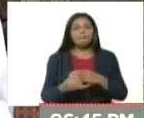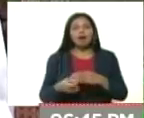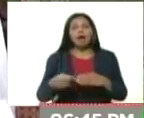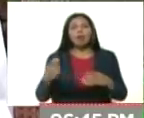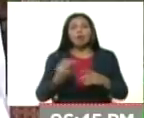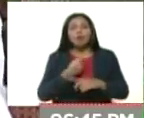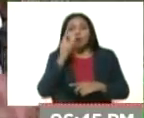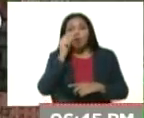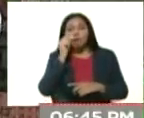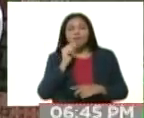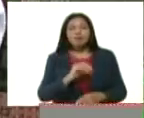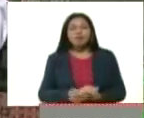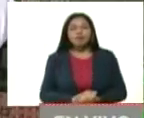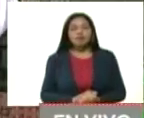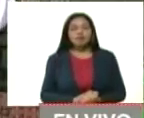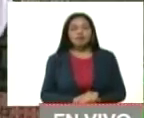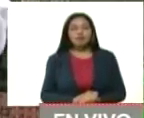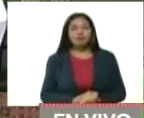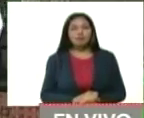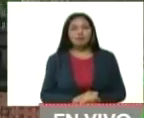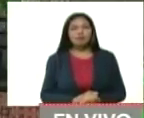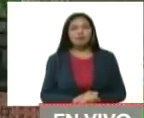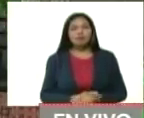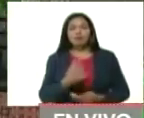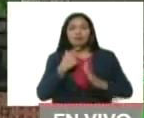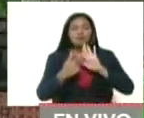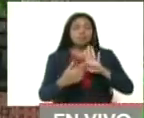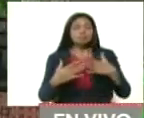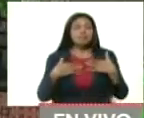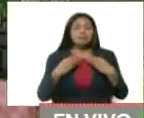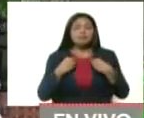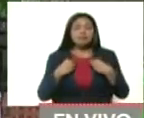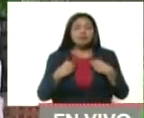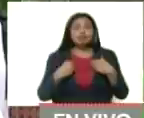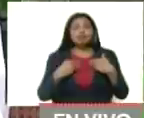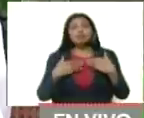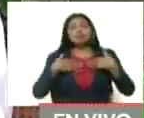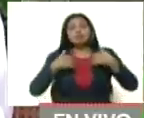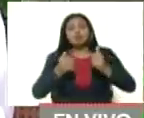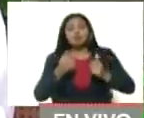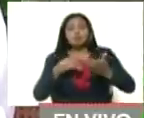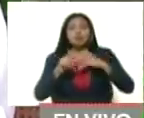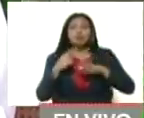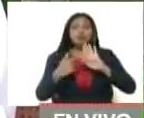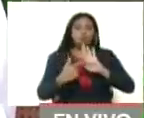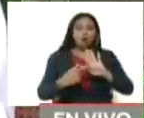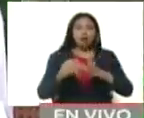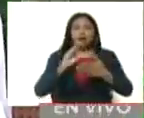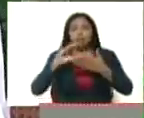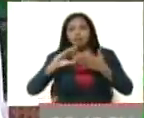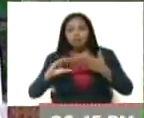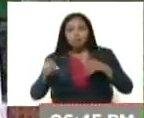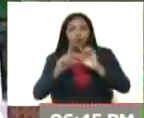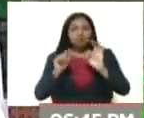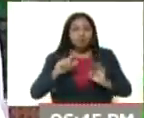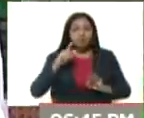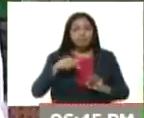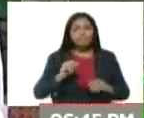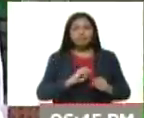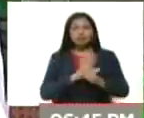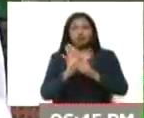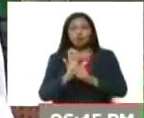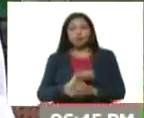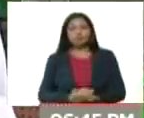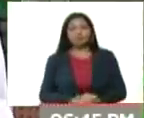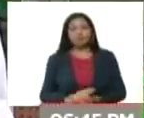nuestro hermano Mario Silva, se ha convertido en una gran big data de salud, porque no solamente han salido los síntomas característicos de